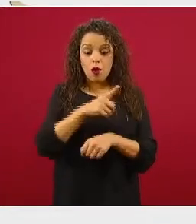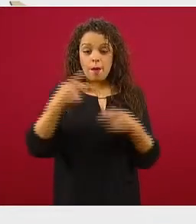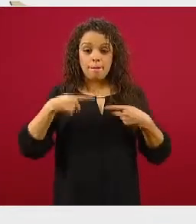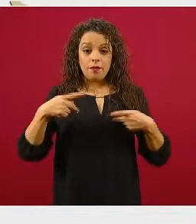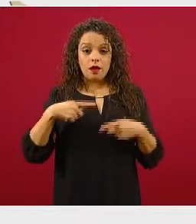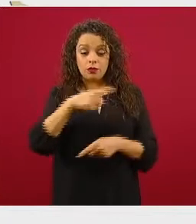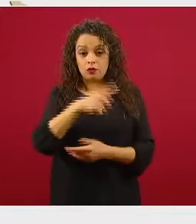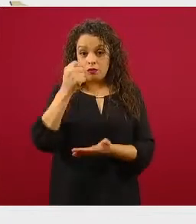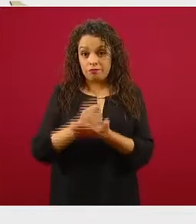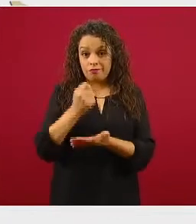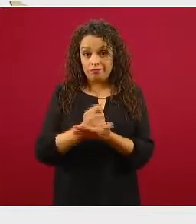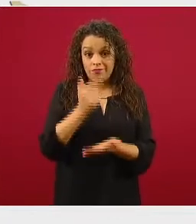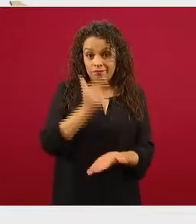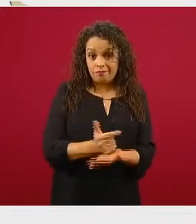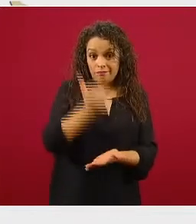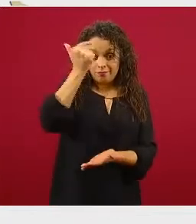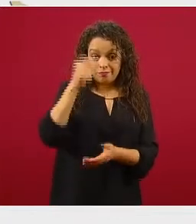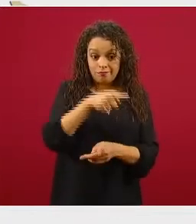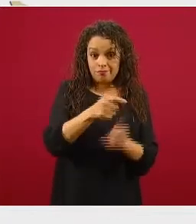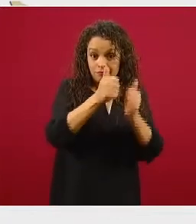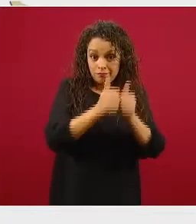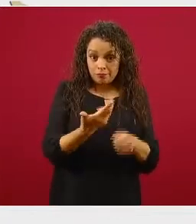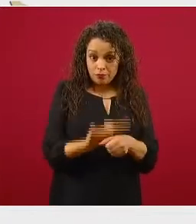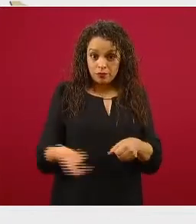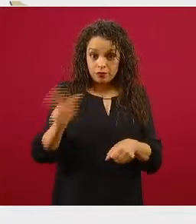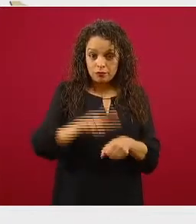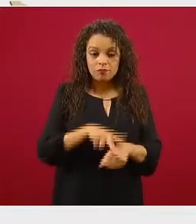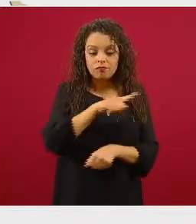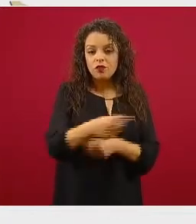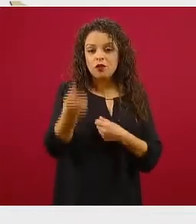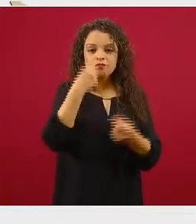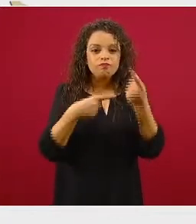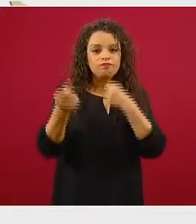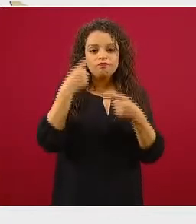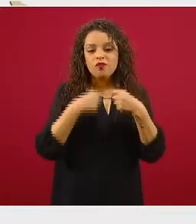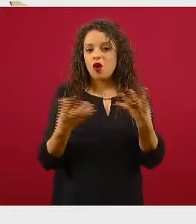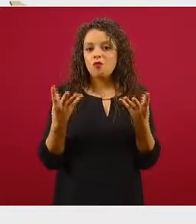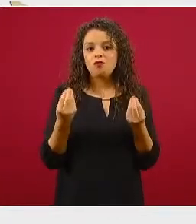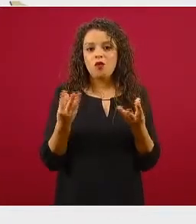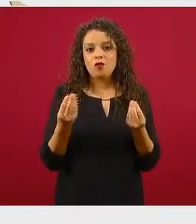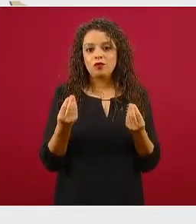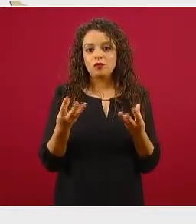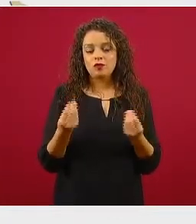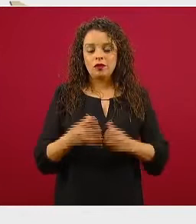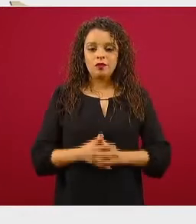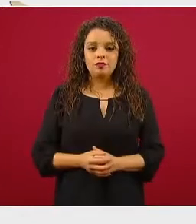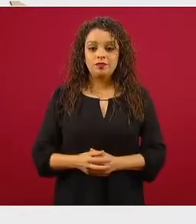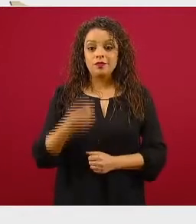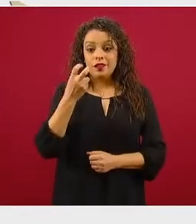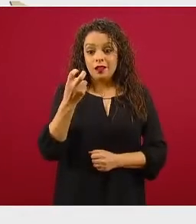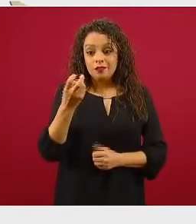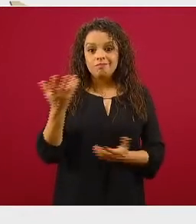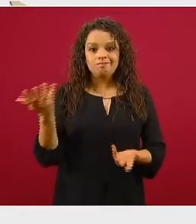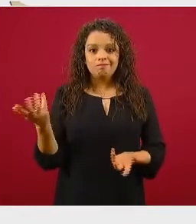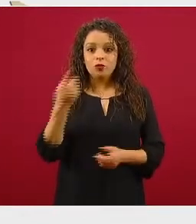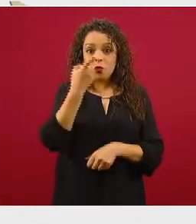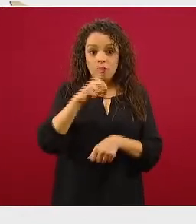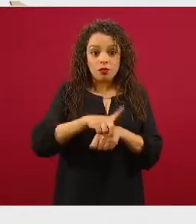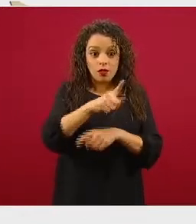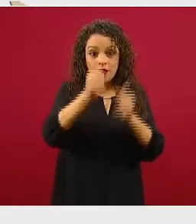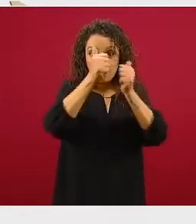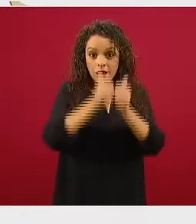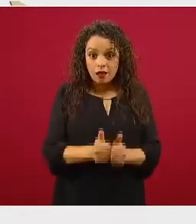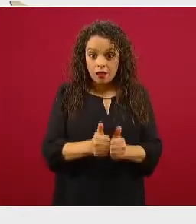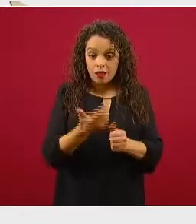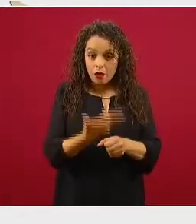intensiva consume muchísimos medicamentos. De ahí es el valor tan alto que tiene un día de estadía en una